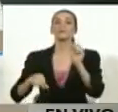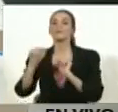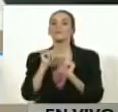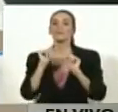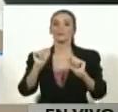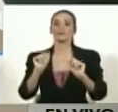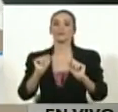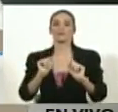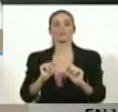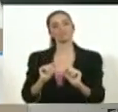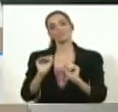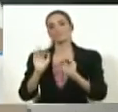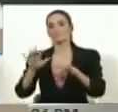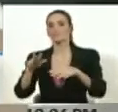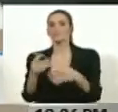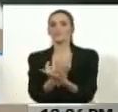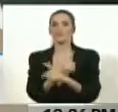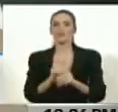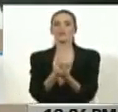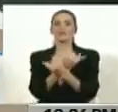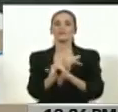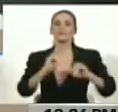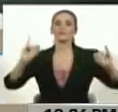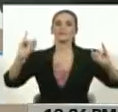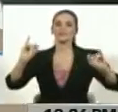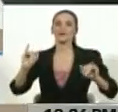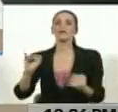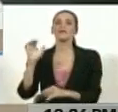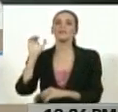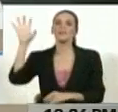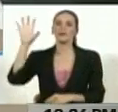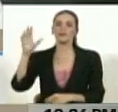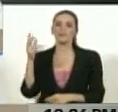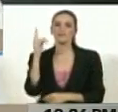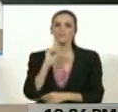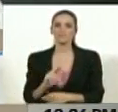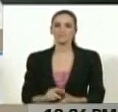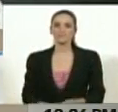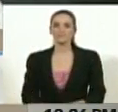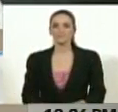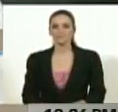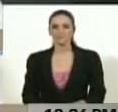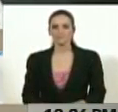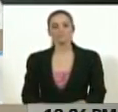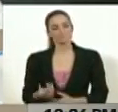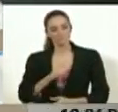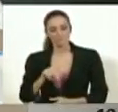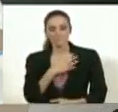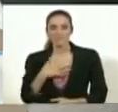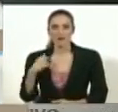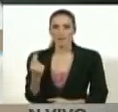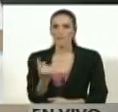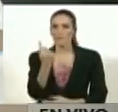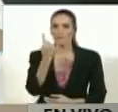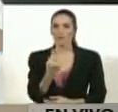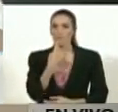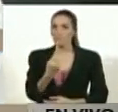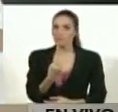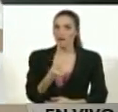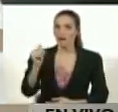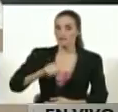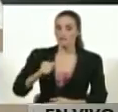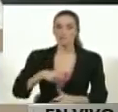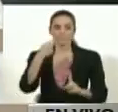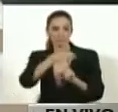también la soberanía y la independencia de la patria grande nosotros queremos primero que nada señalar que en